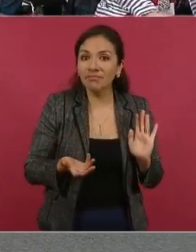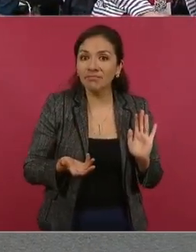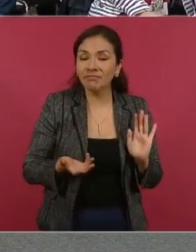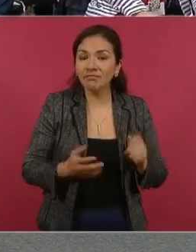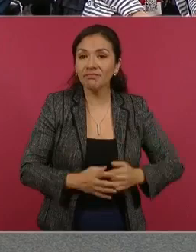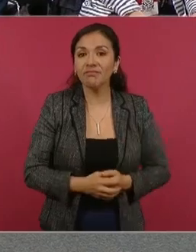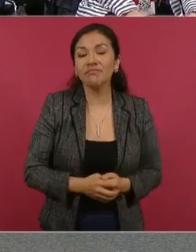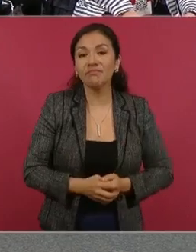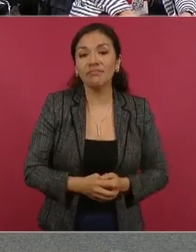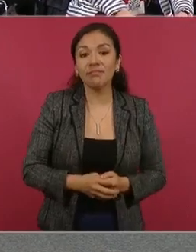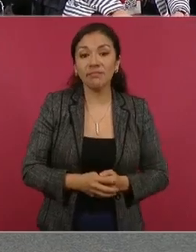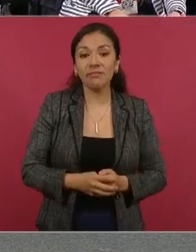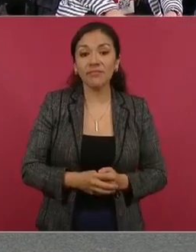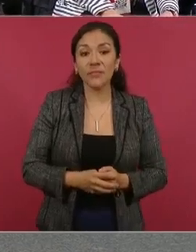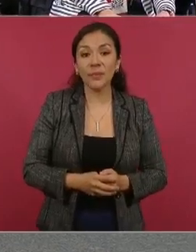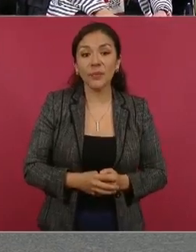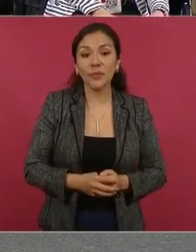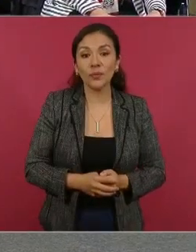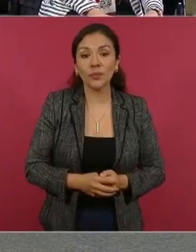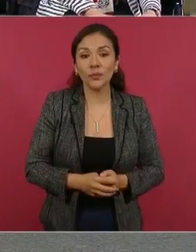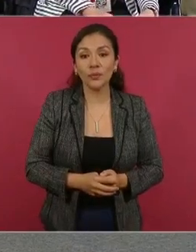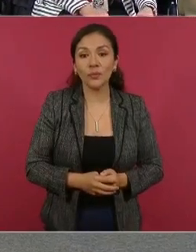en el Poder Judicial.